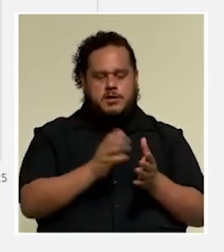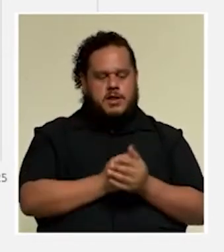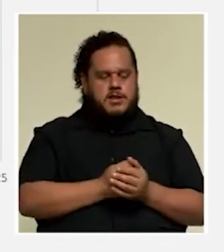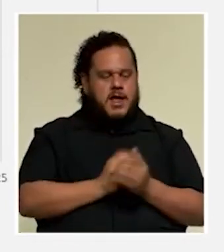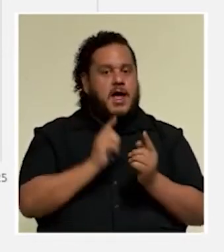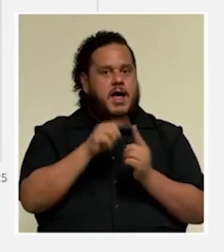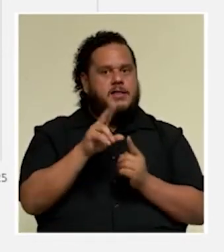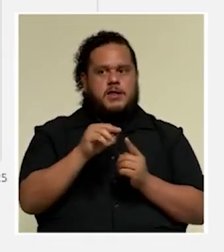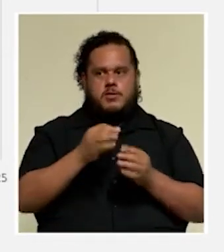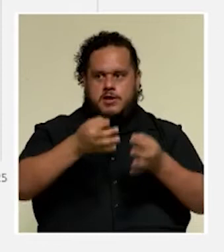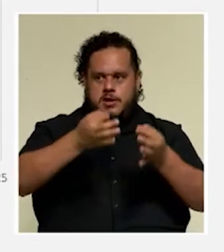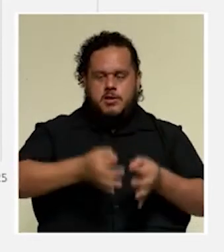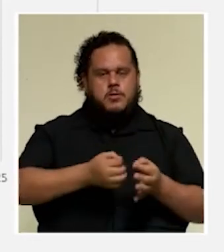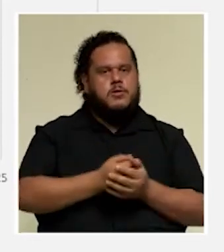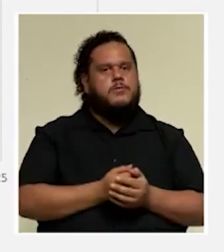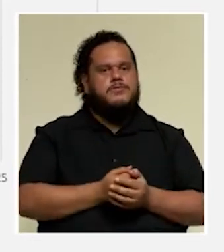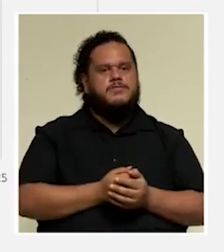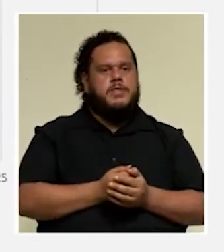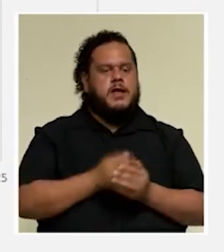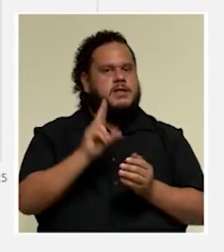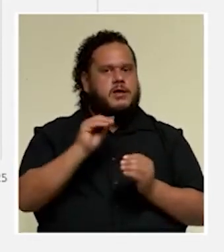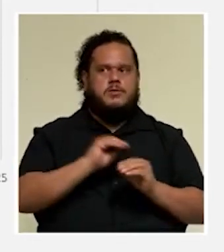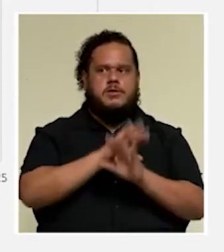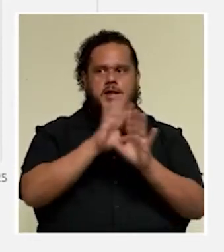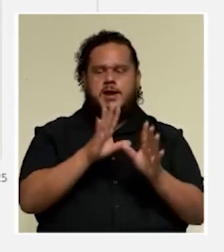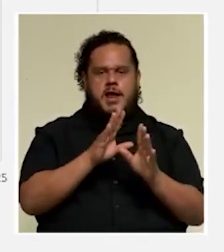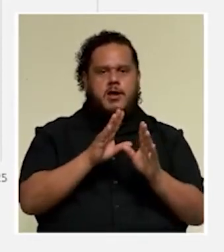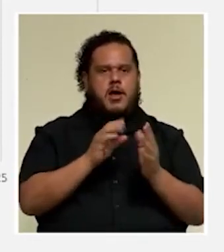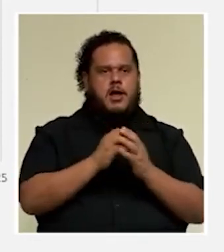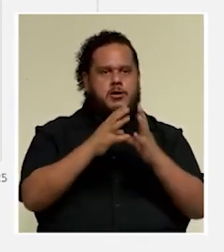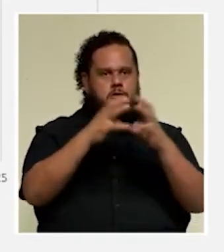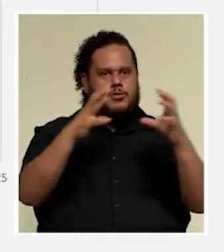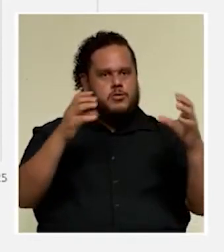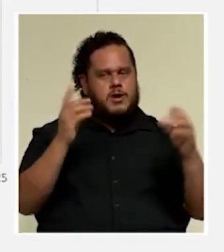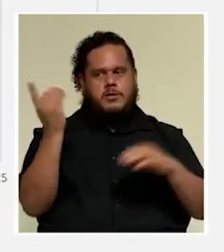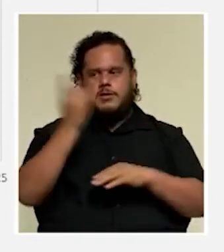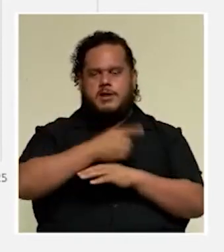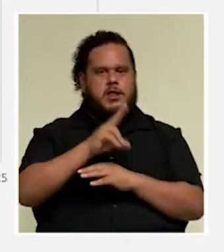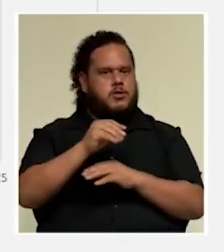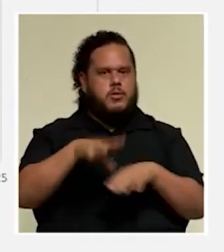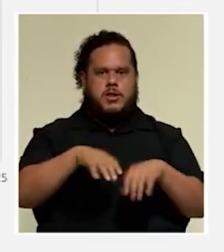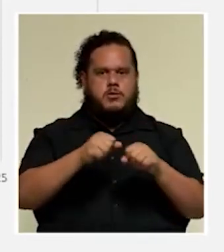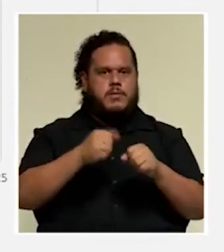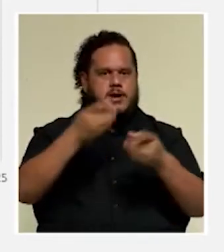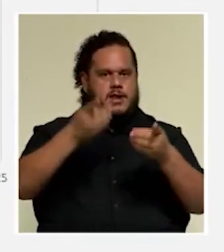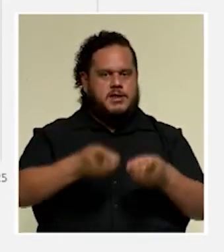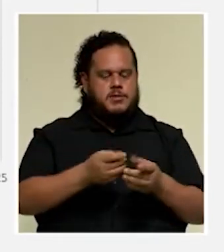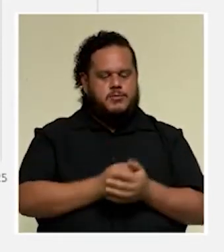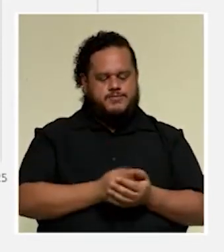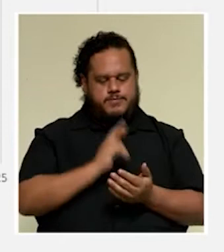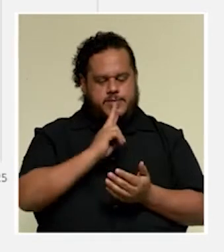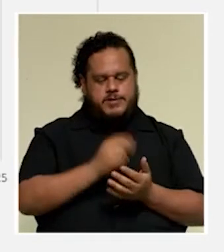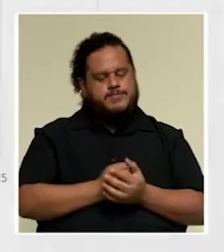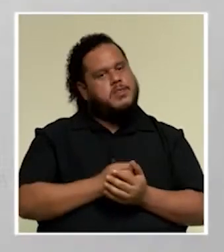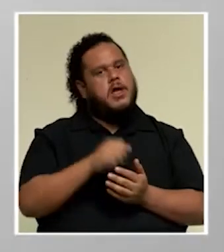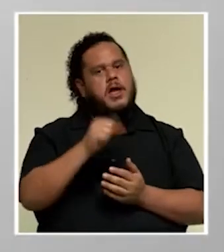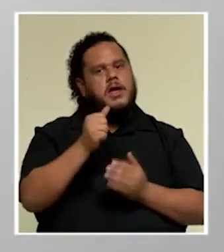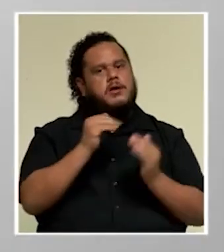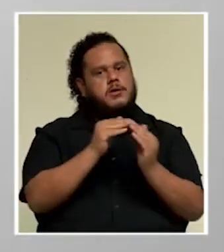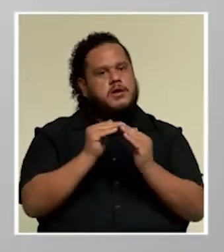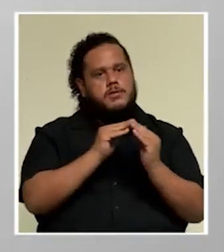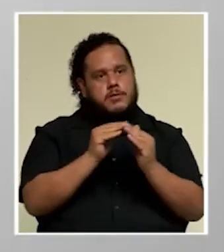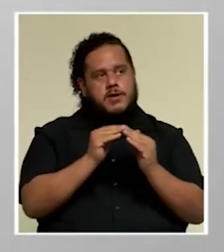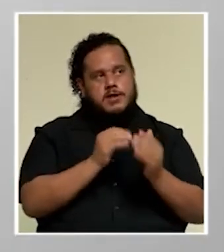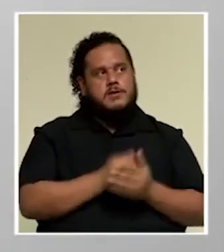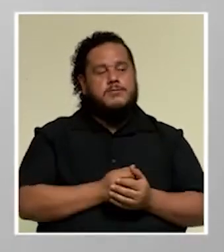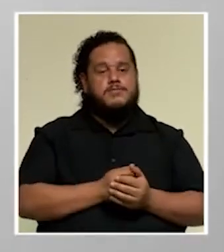hasta no estar seguro, ¿verdad? Hasta que no se aclaren los nublados del día, no voy a tomar la decisión, ¿verdad? Hay otra población que